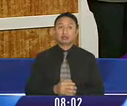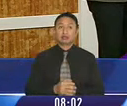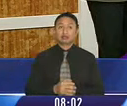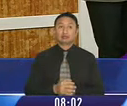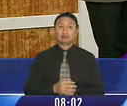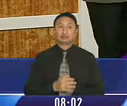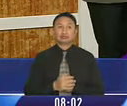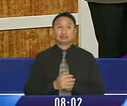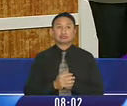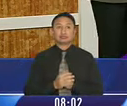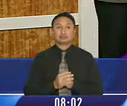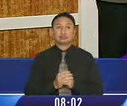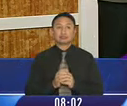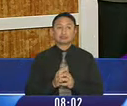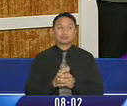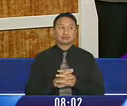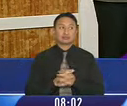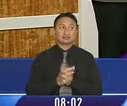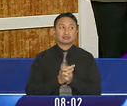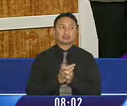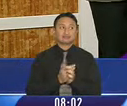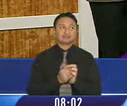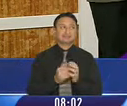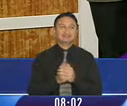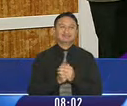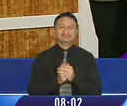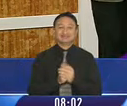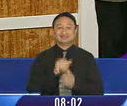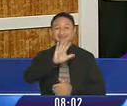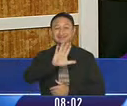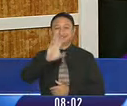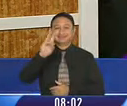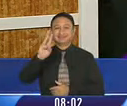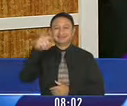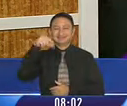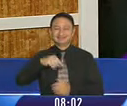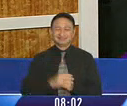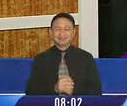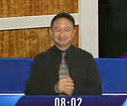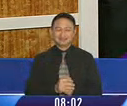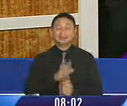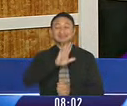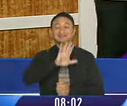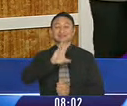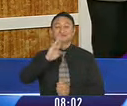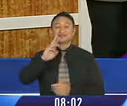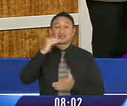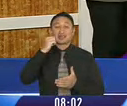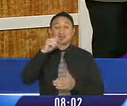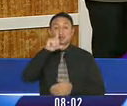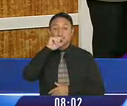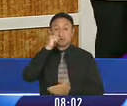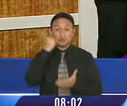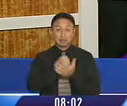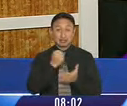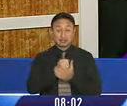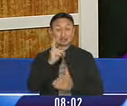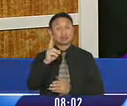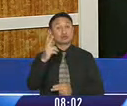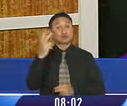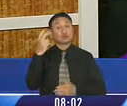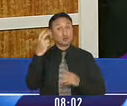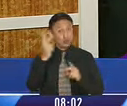miércoles. Miércoles. 1, 2, 3, 4, 5, 6. 5, 6, por favor. 5 y 6, tenga muchísimo cuidado. Evite multas.